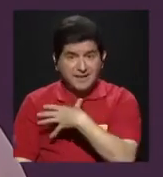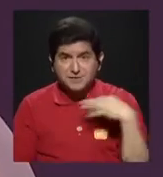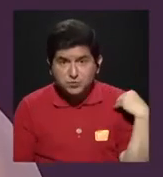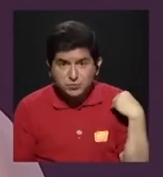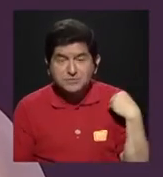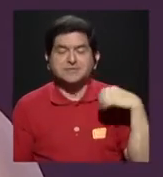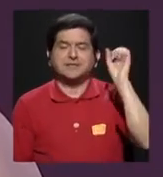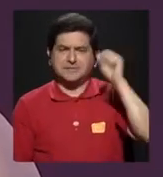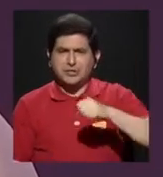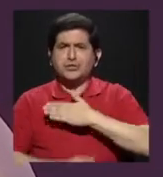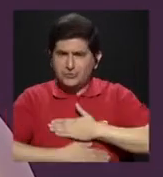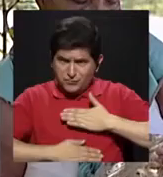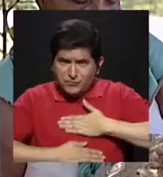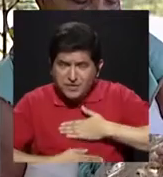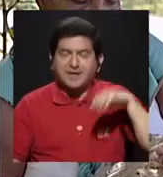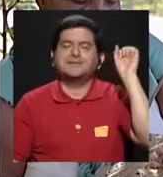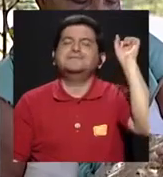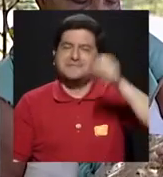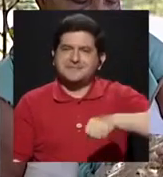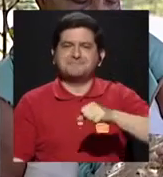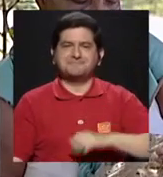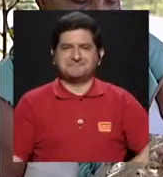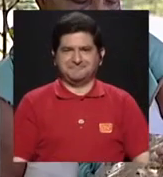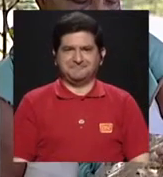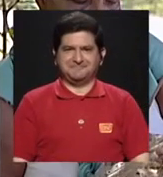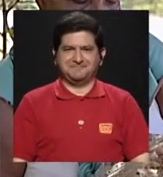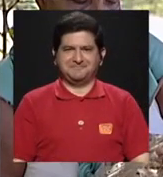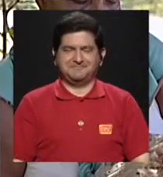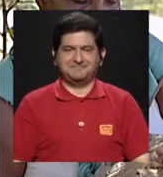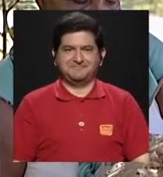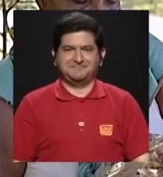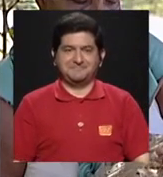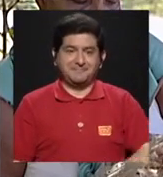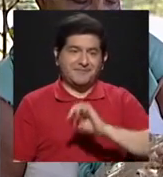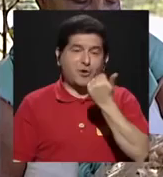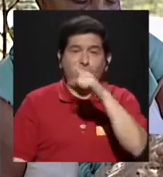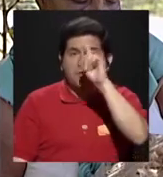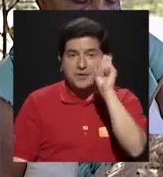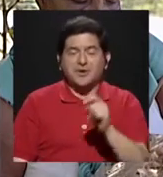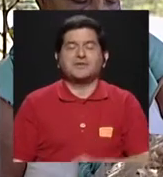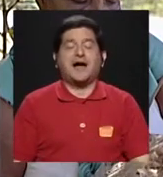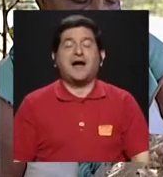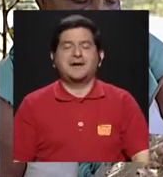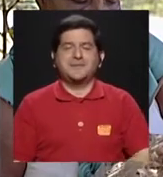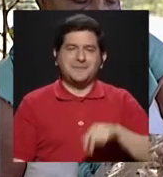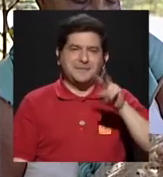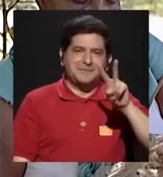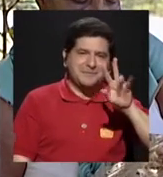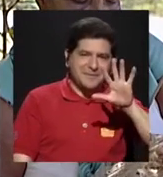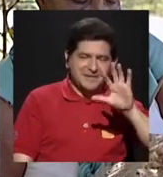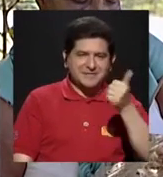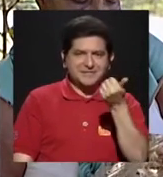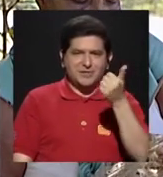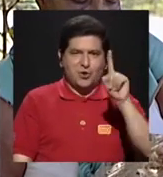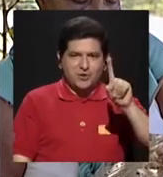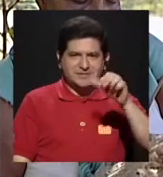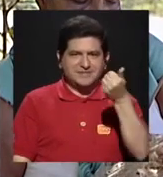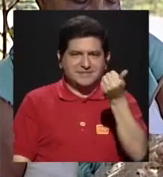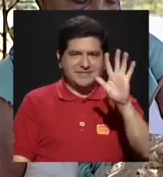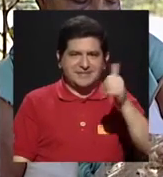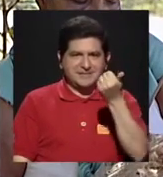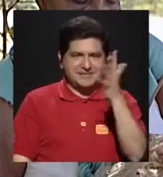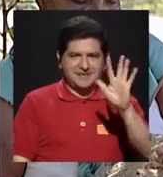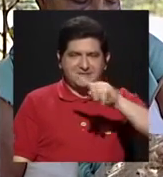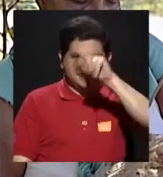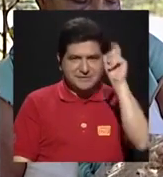Sí. ¿La disfrutan? Sí. Uh-huh. Aquí la otra pregunta, 25, 11, 15, 15 para sus preguntas, ¿verdad? Sobre